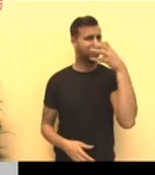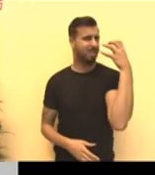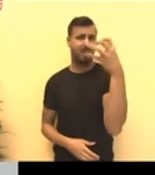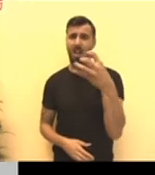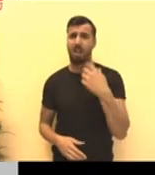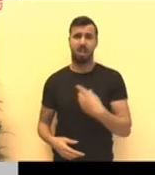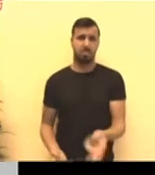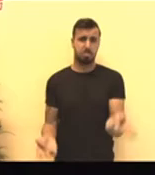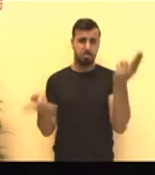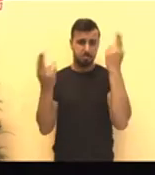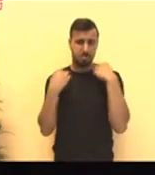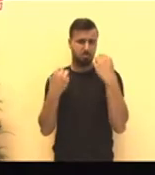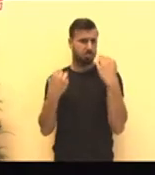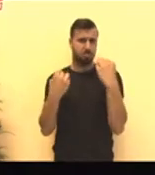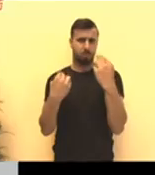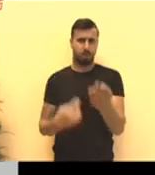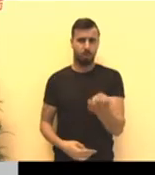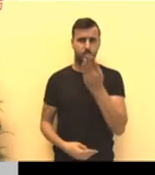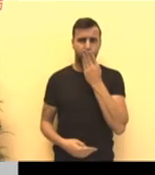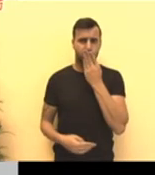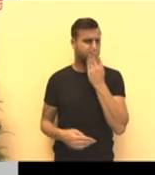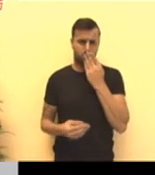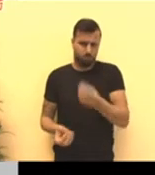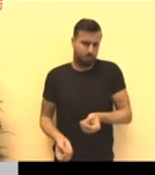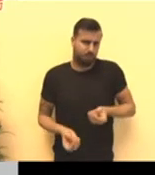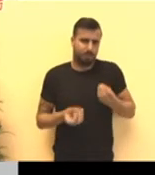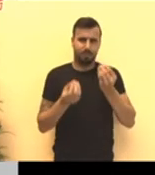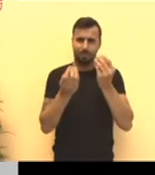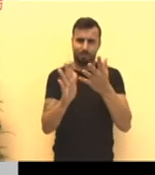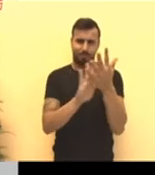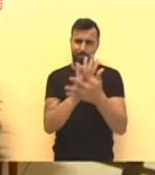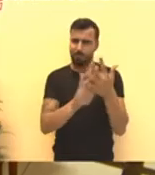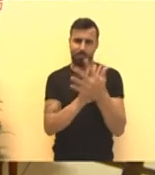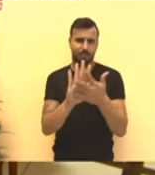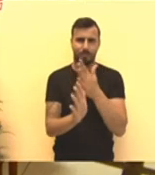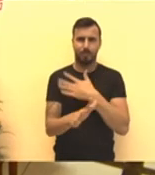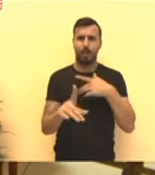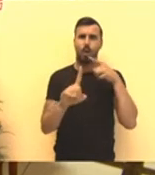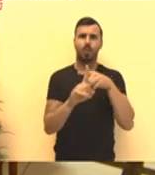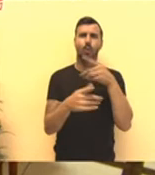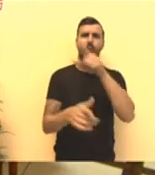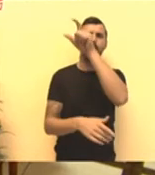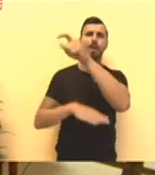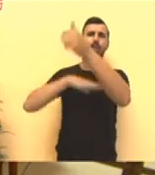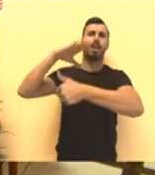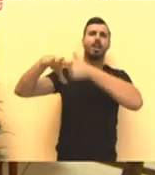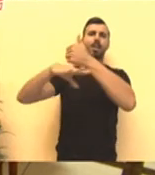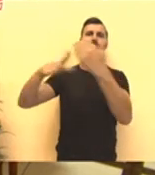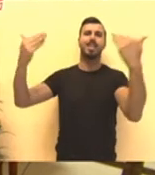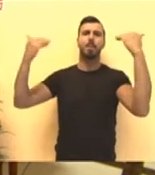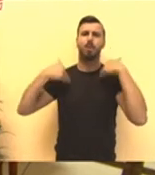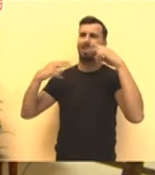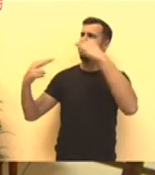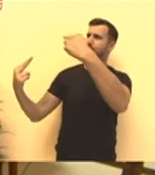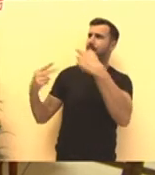pasando para ver si llega también el mensaje a los responsables de todo eso y para que vean que